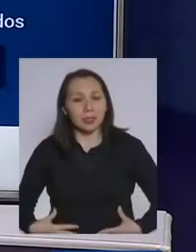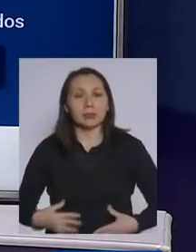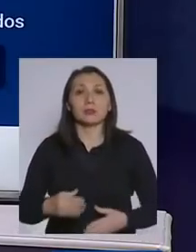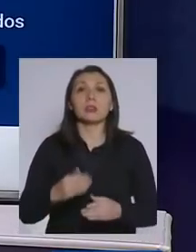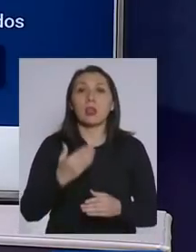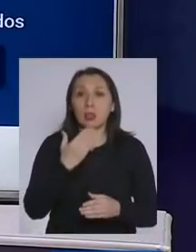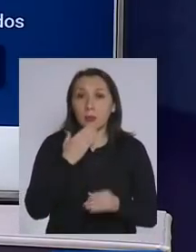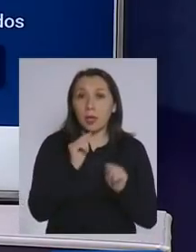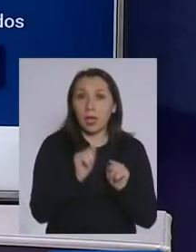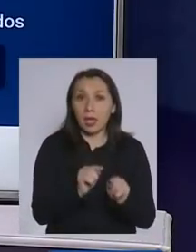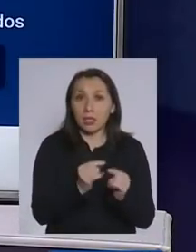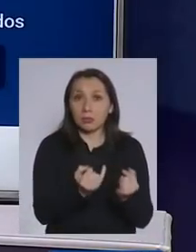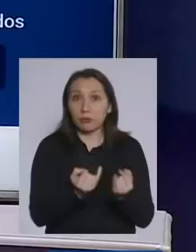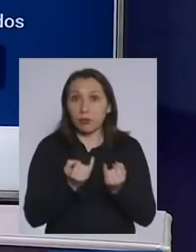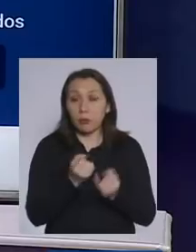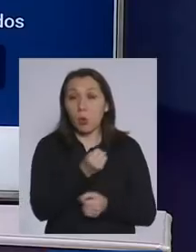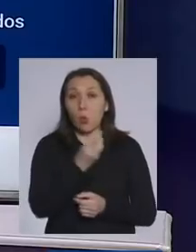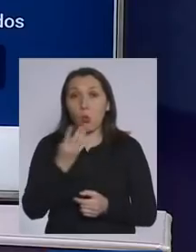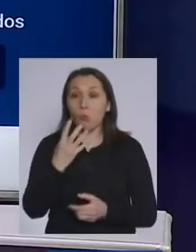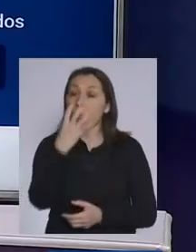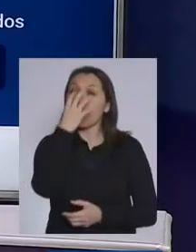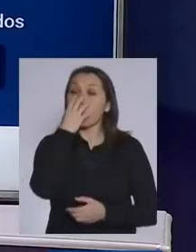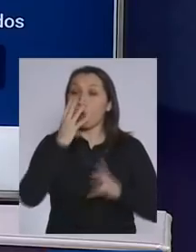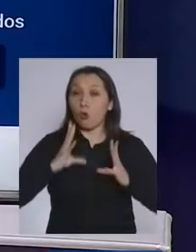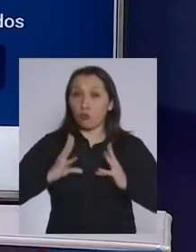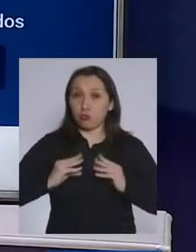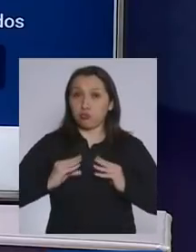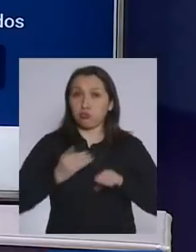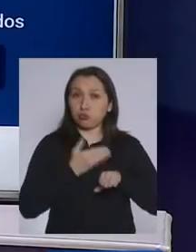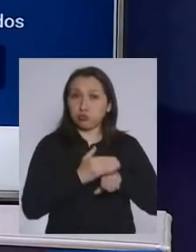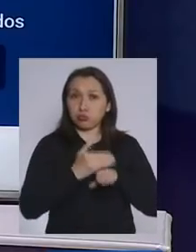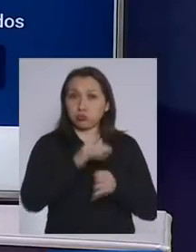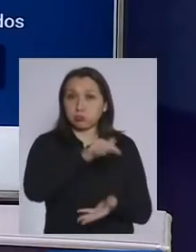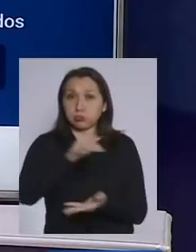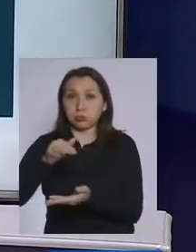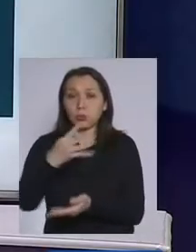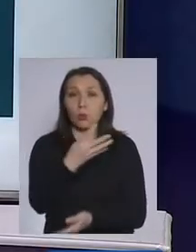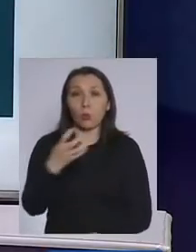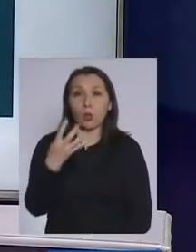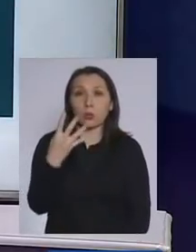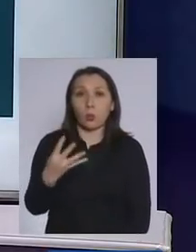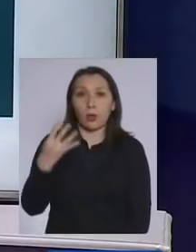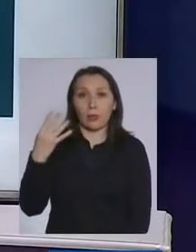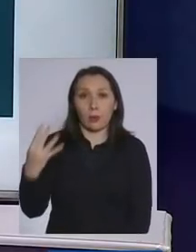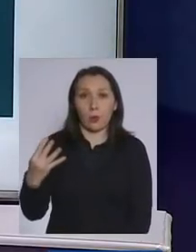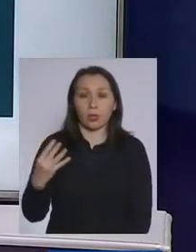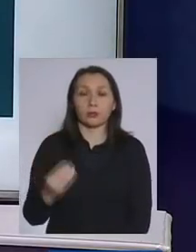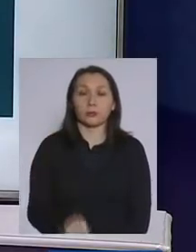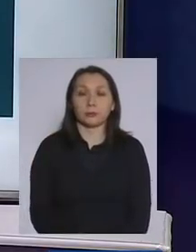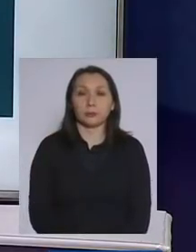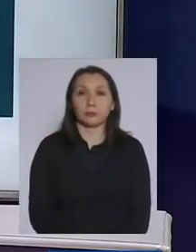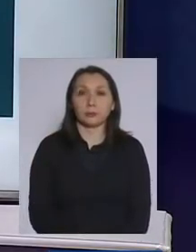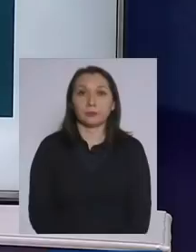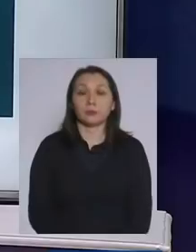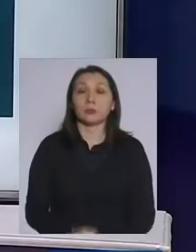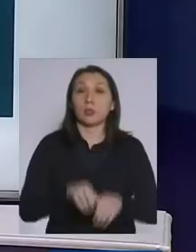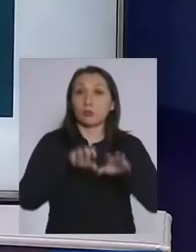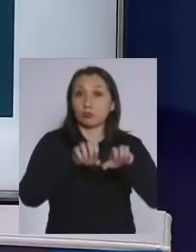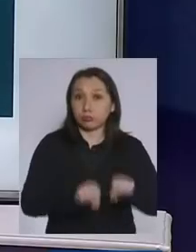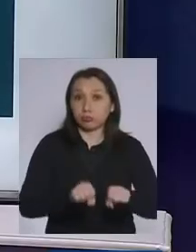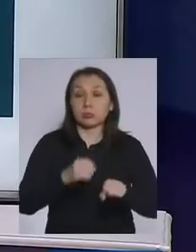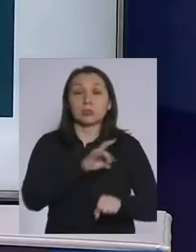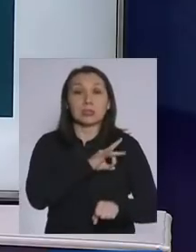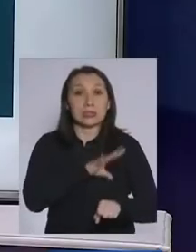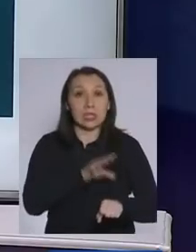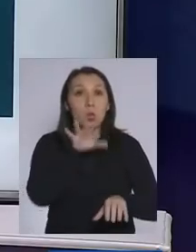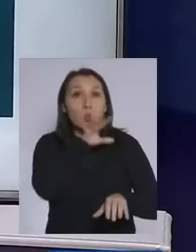y con esto la cantidad de ventiladores disponibles es de 444. La ocupación a